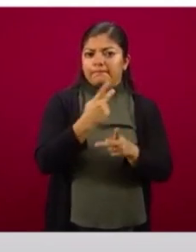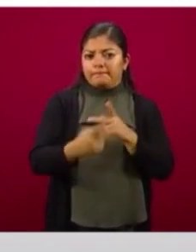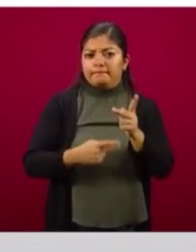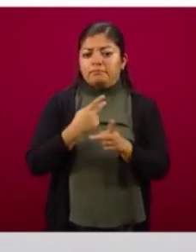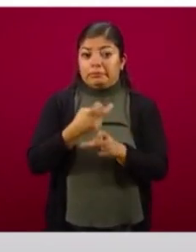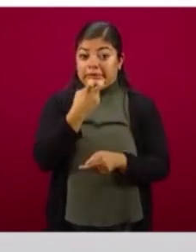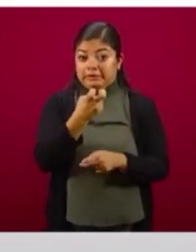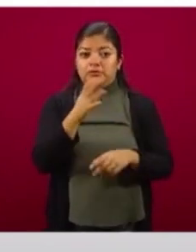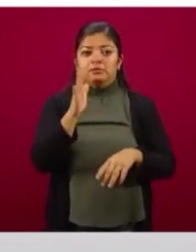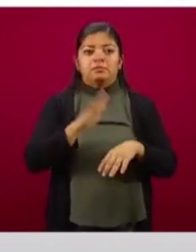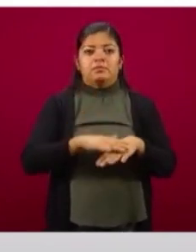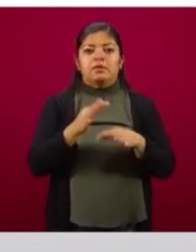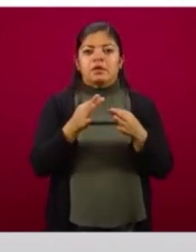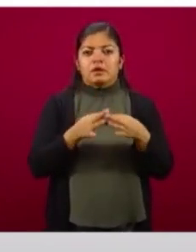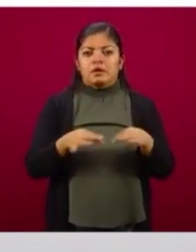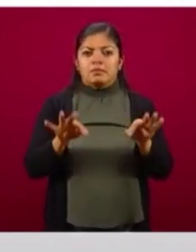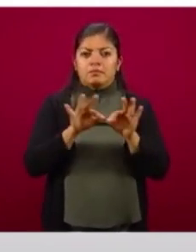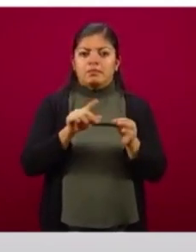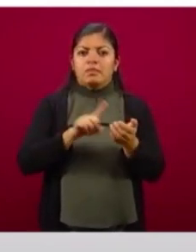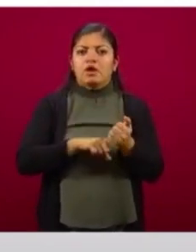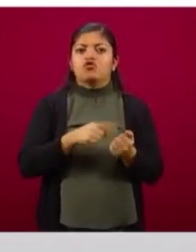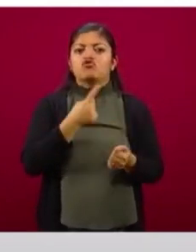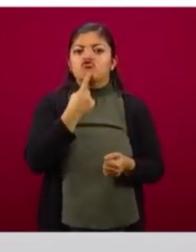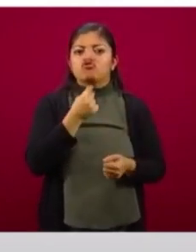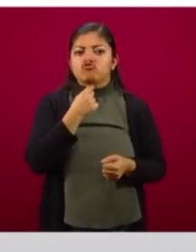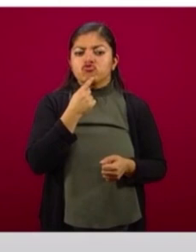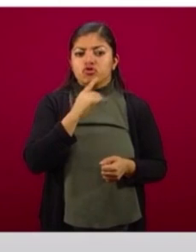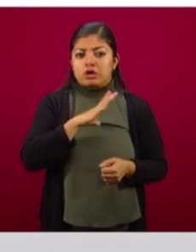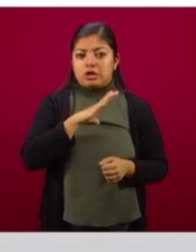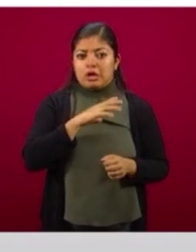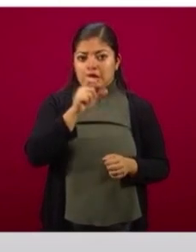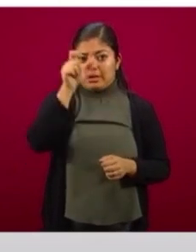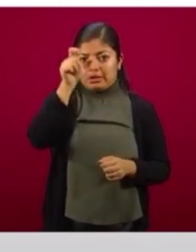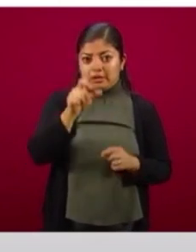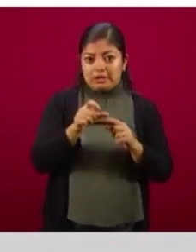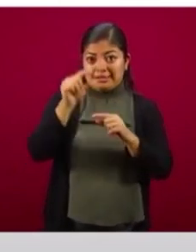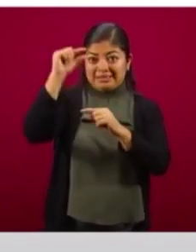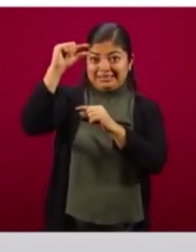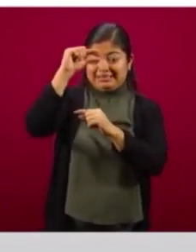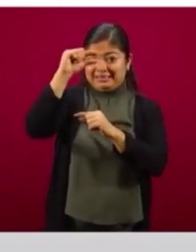importante, el número en rojo arriba de la última columna,